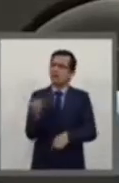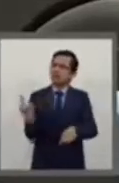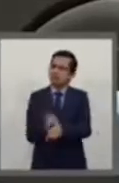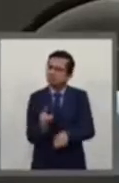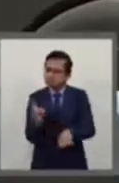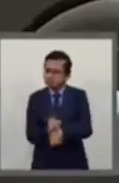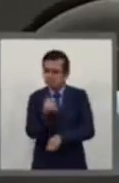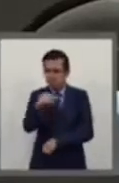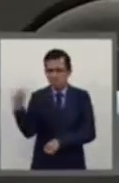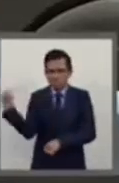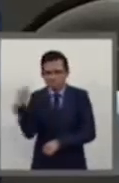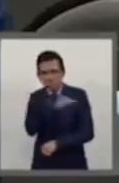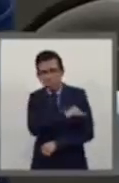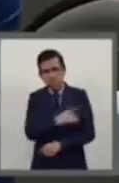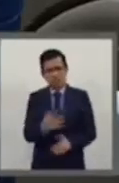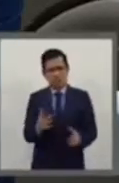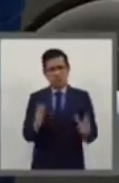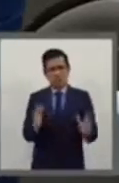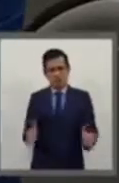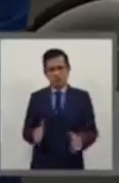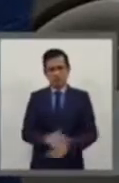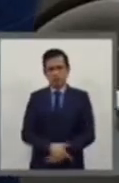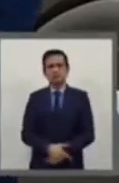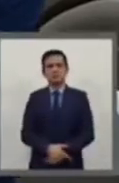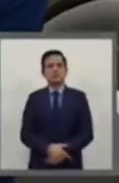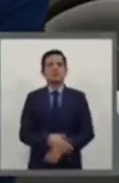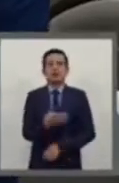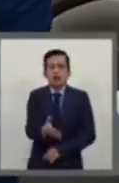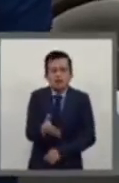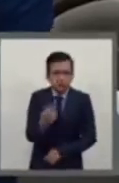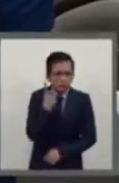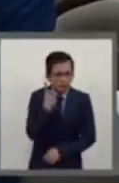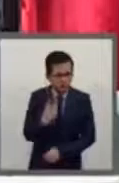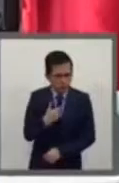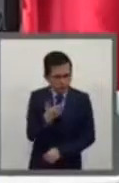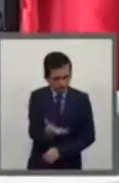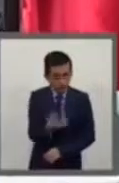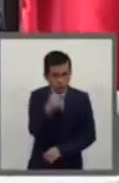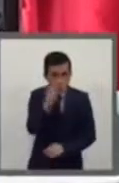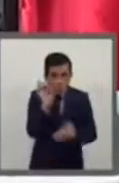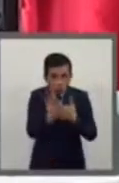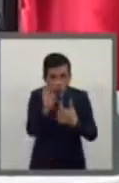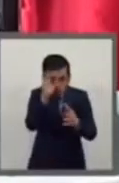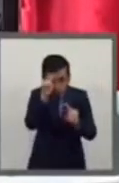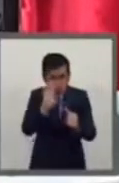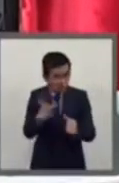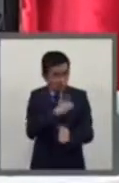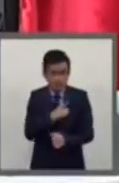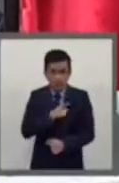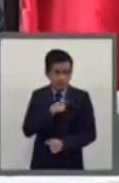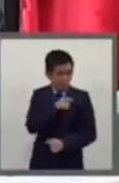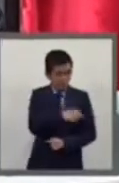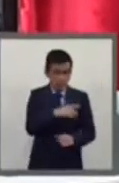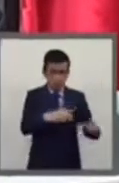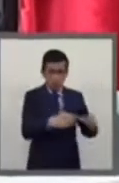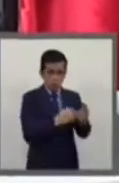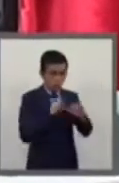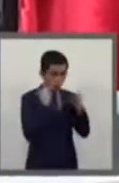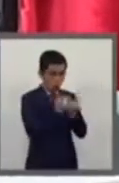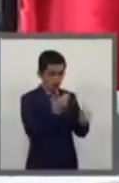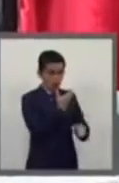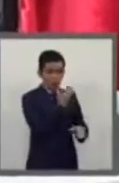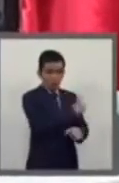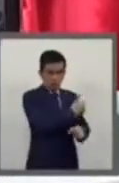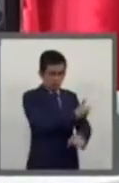la que han actuado. Diputado, le pido por favor, si es un punto de acuerdo que ha inscrito, debe estar ya en la Junta de Coordinación Política, y seguramente